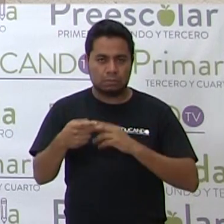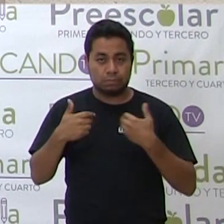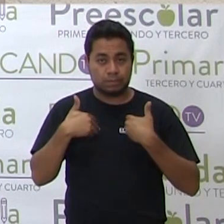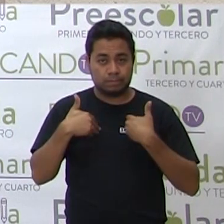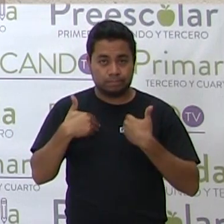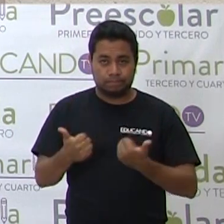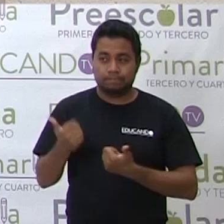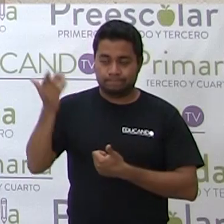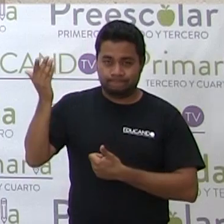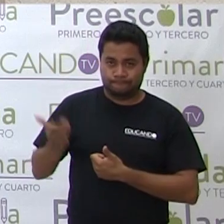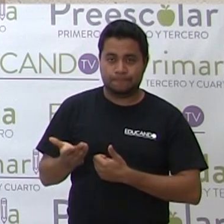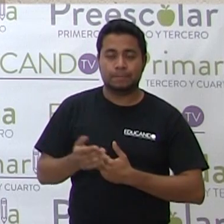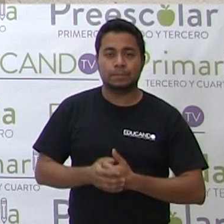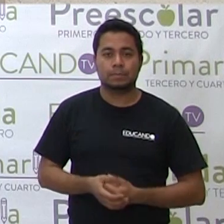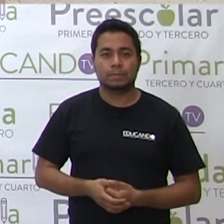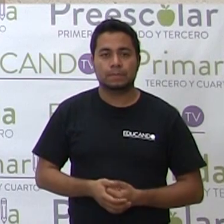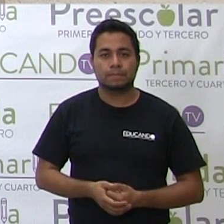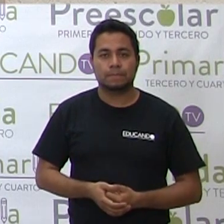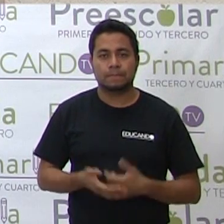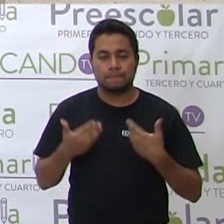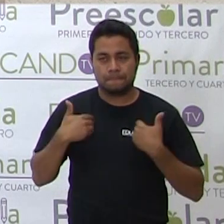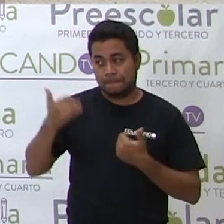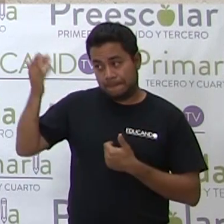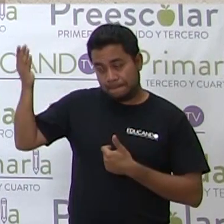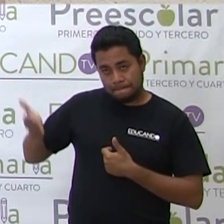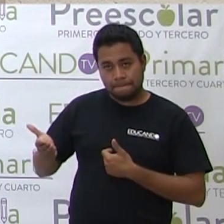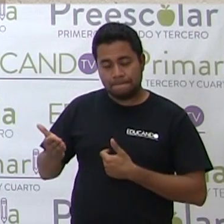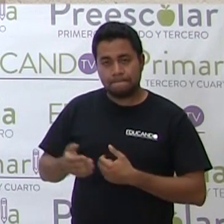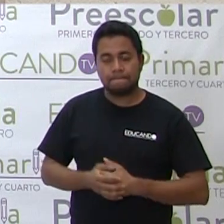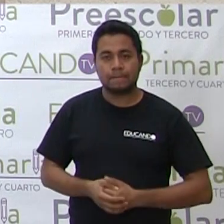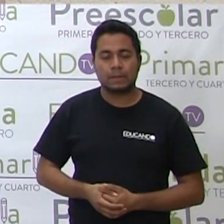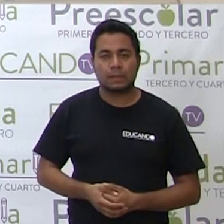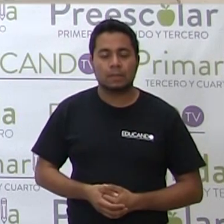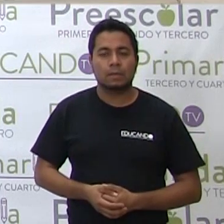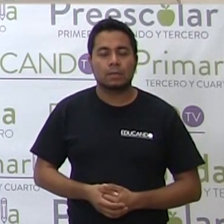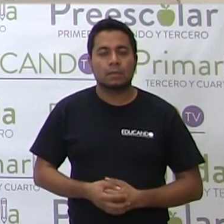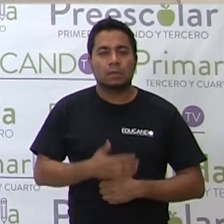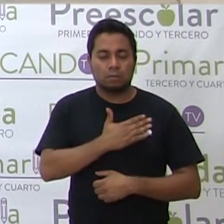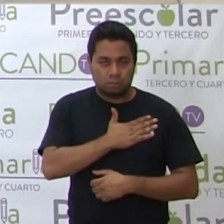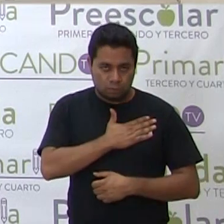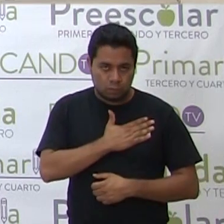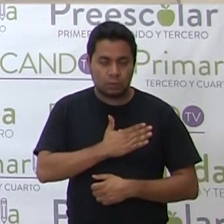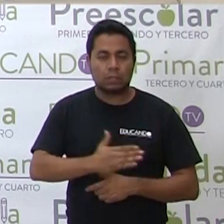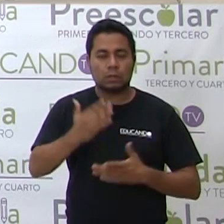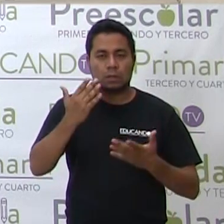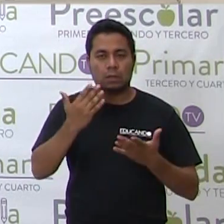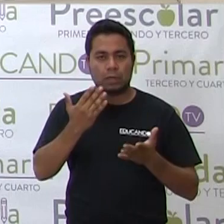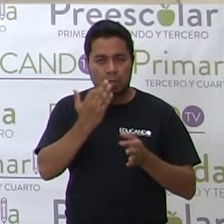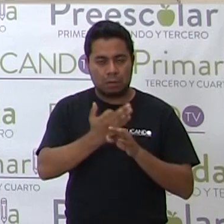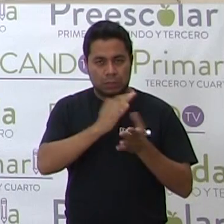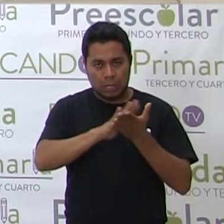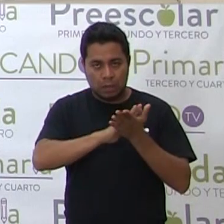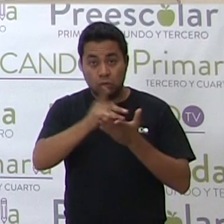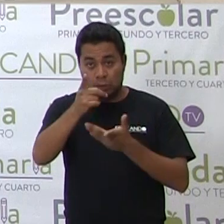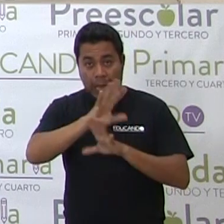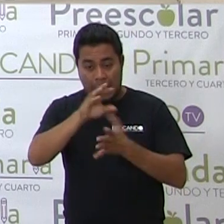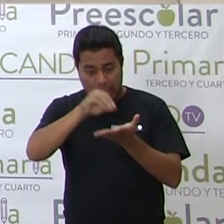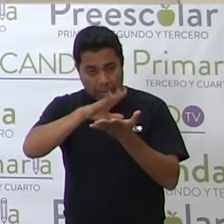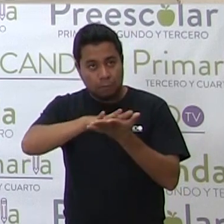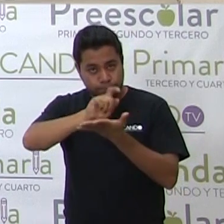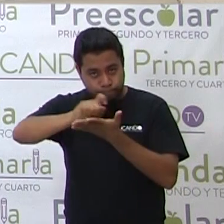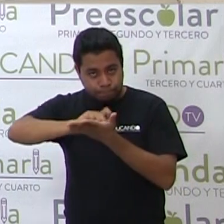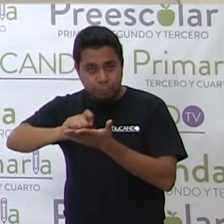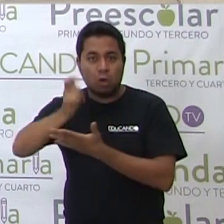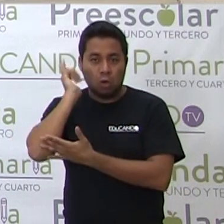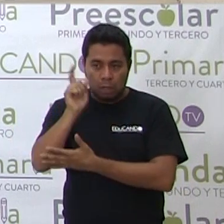claro Sí sí se entendió se comprendió Bueno vamos a a borrar ya tomaron nota Espero